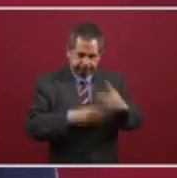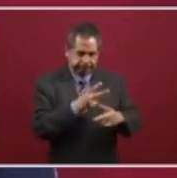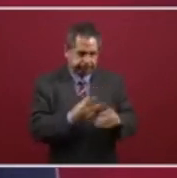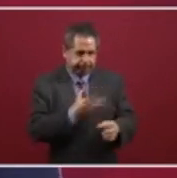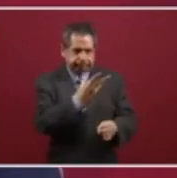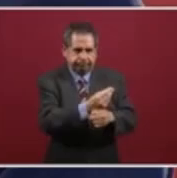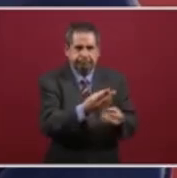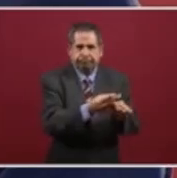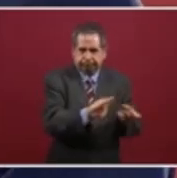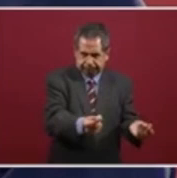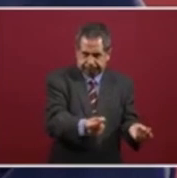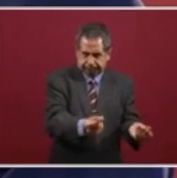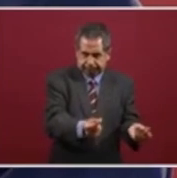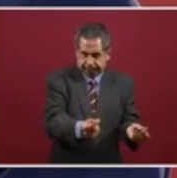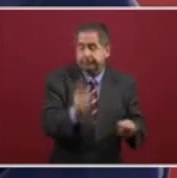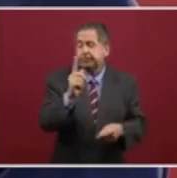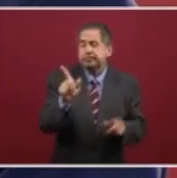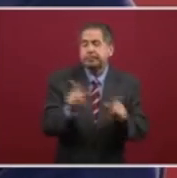Nada más les adelanto,